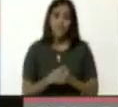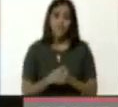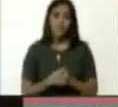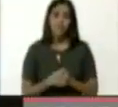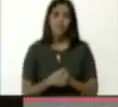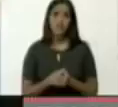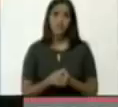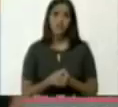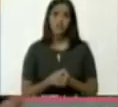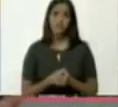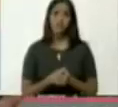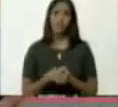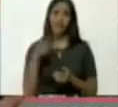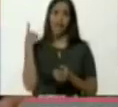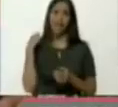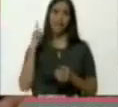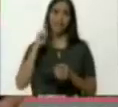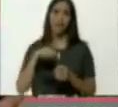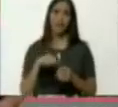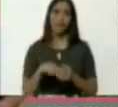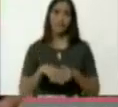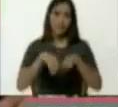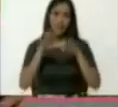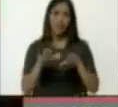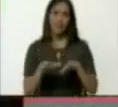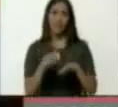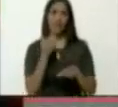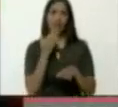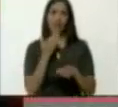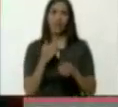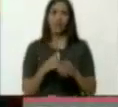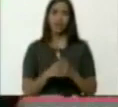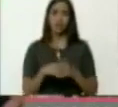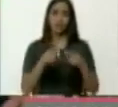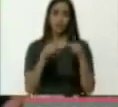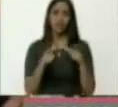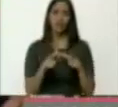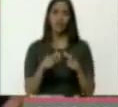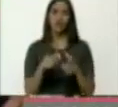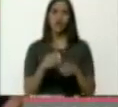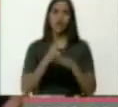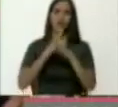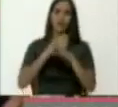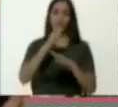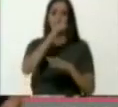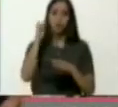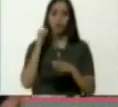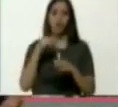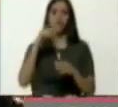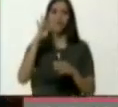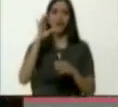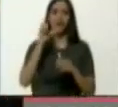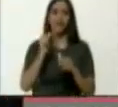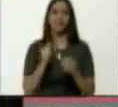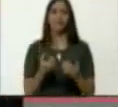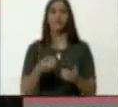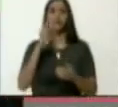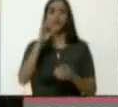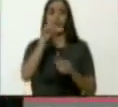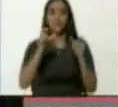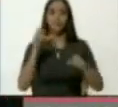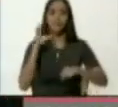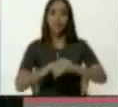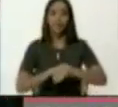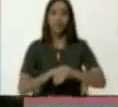quedaron a propósito, ayer también se cayó algo. Situación antidrogas. Comisión del FAES practicó la detención en flagrancia de 4 ciudadanos, entre ellos